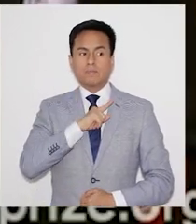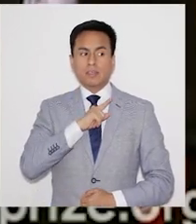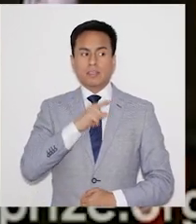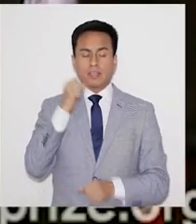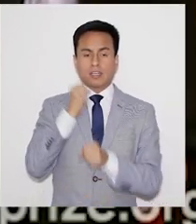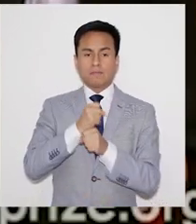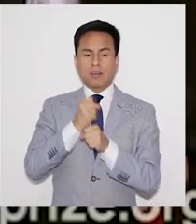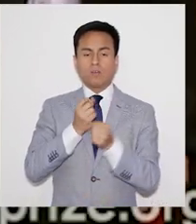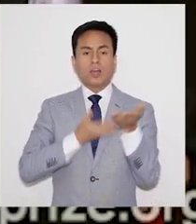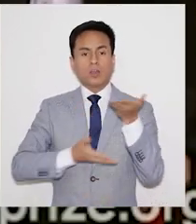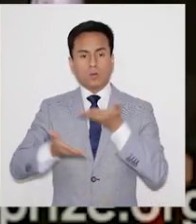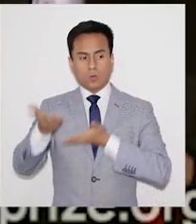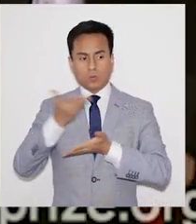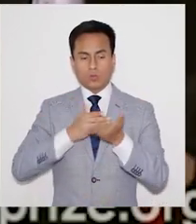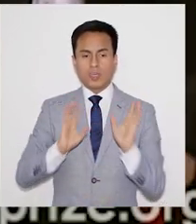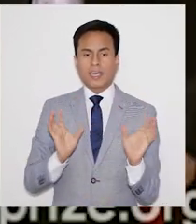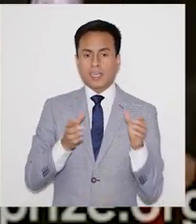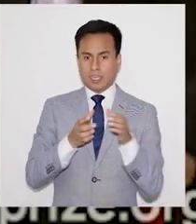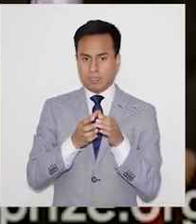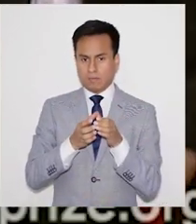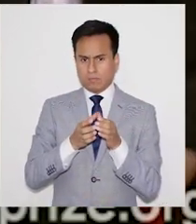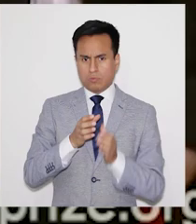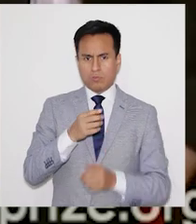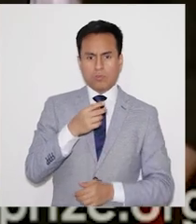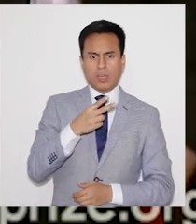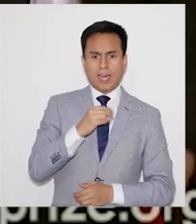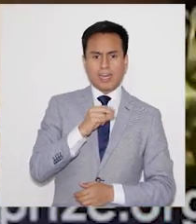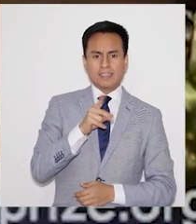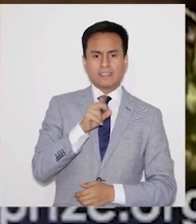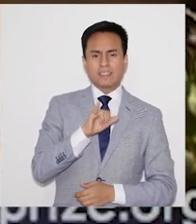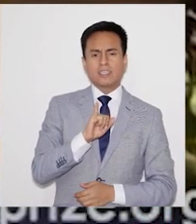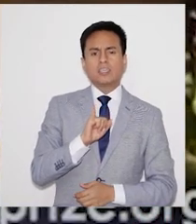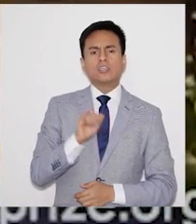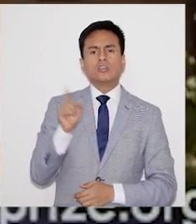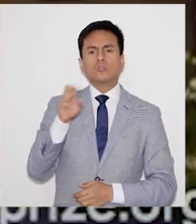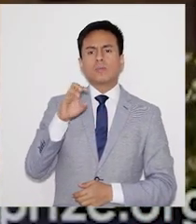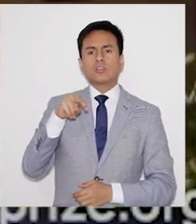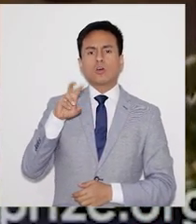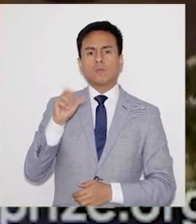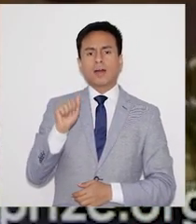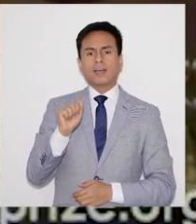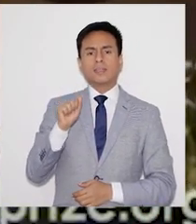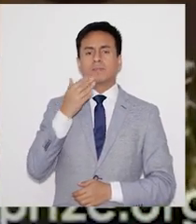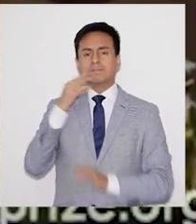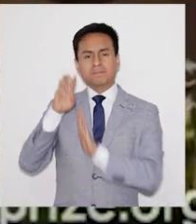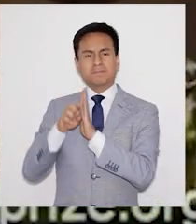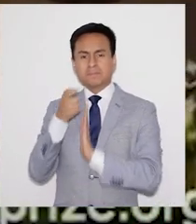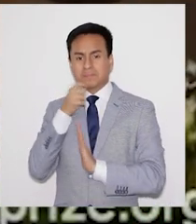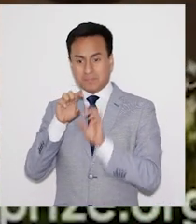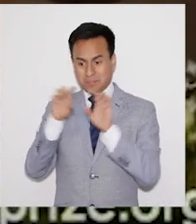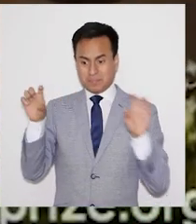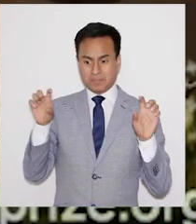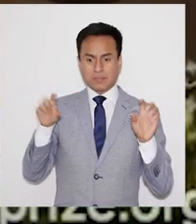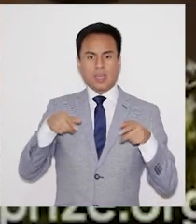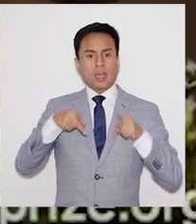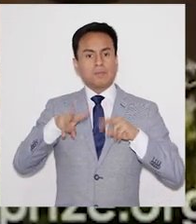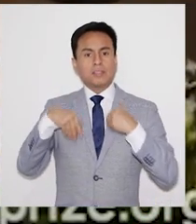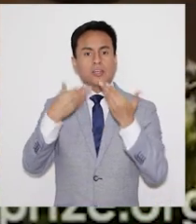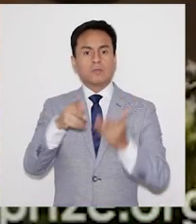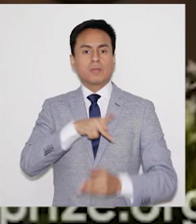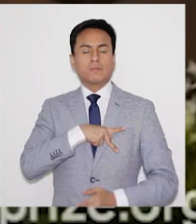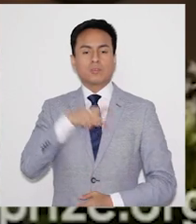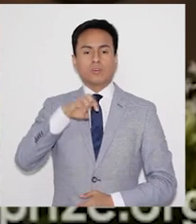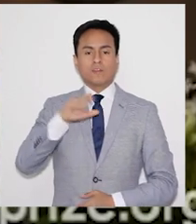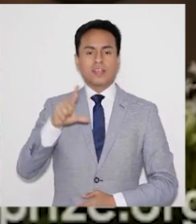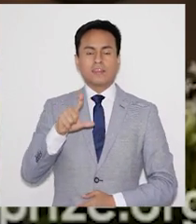Finalmente, el trabajo en conjunto de los equipos HiC Supernova y Supernova Cosmology Project ameritaron que se les entregara el